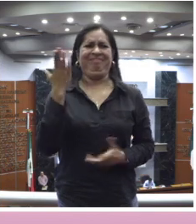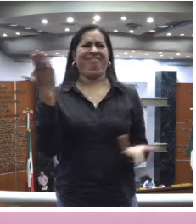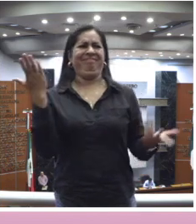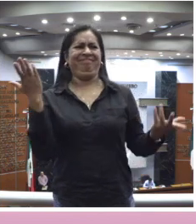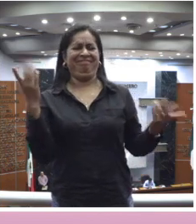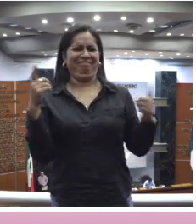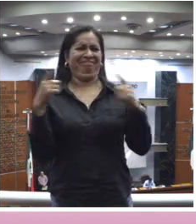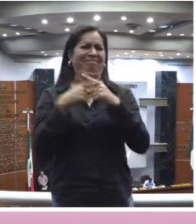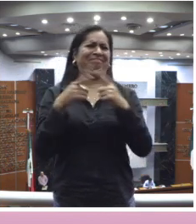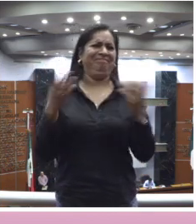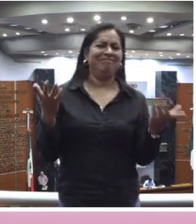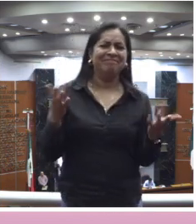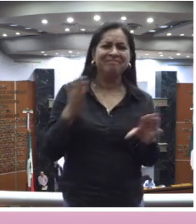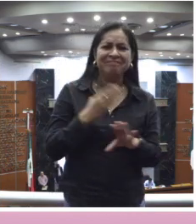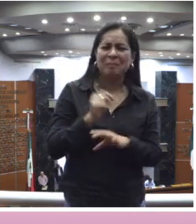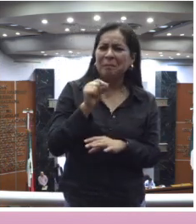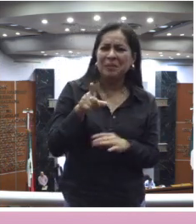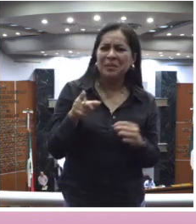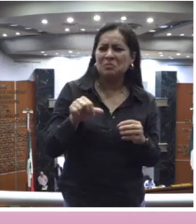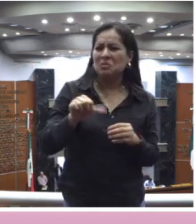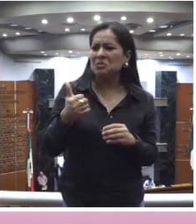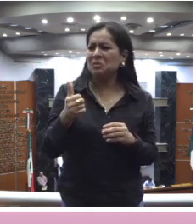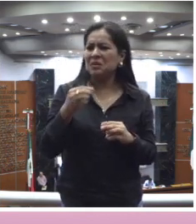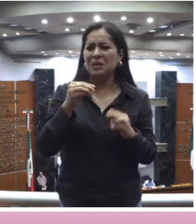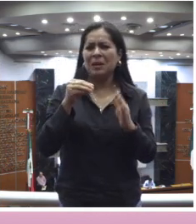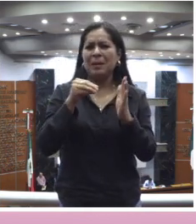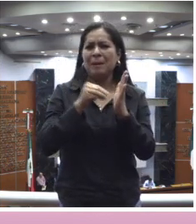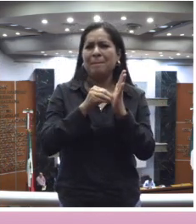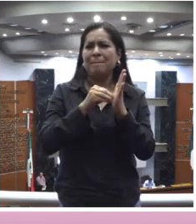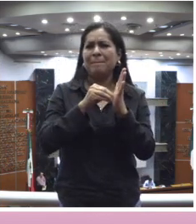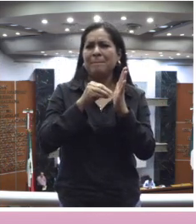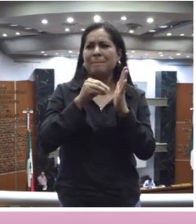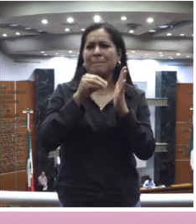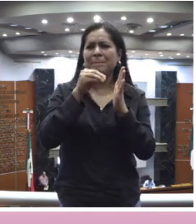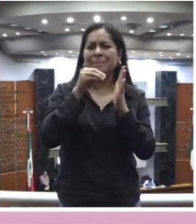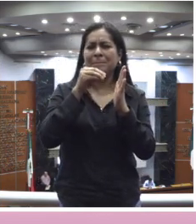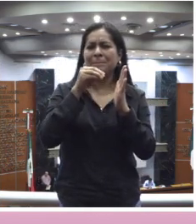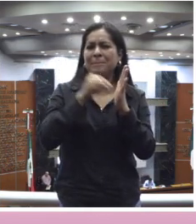insisto. Tampoco el otro método que se está planteando,